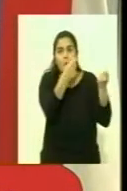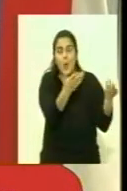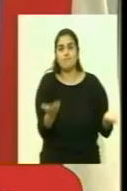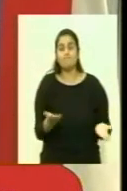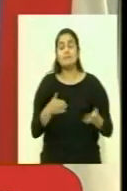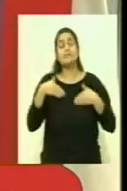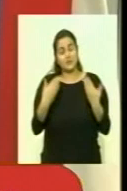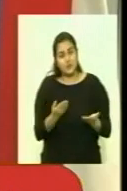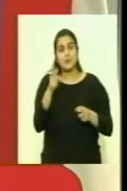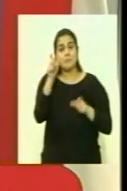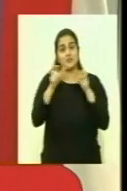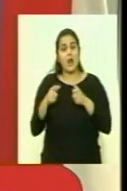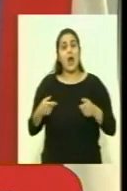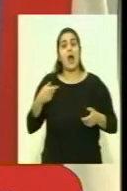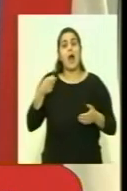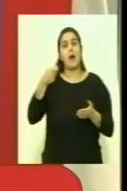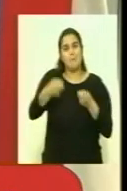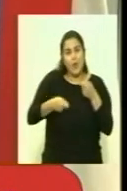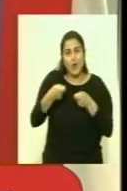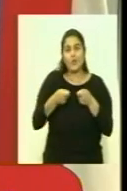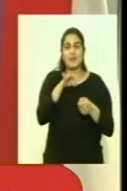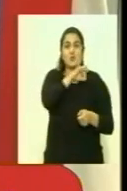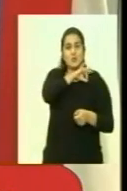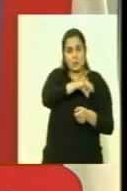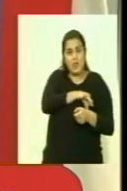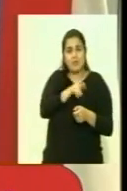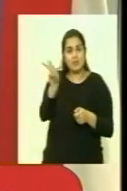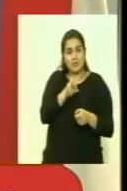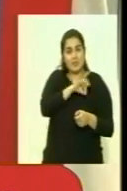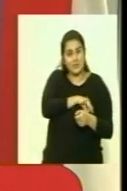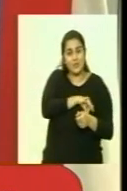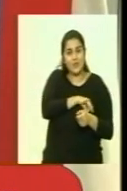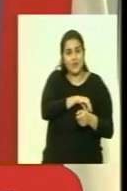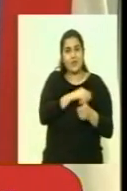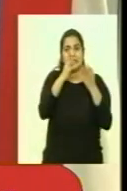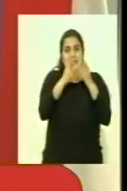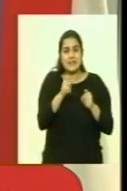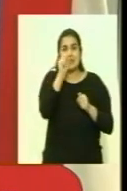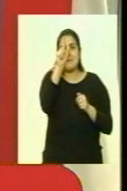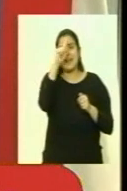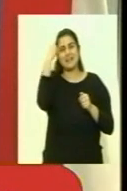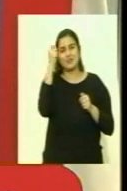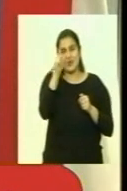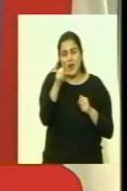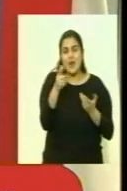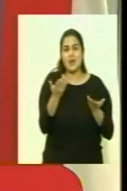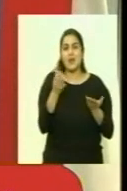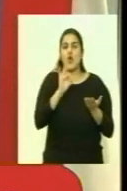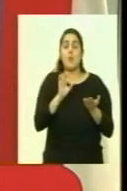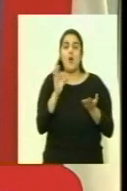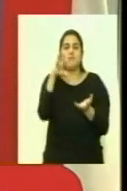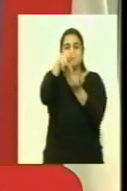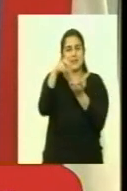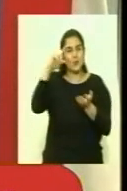quienes aportan, que quienes perciben sueldos de sistemas nacionales, como de la Corte Suprema de